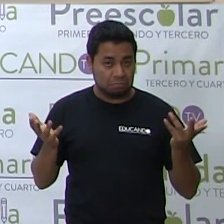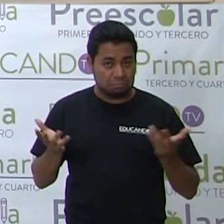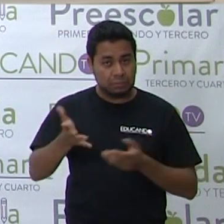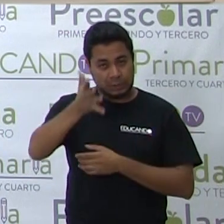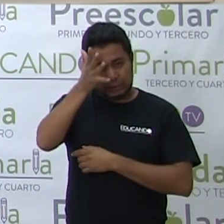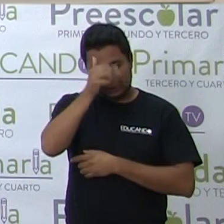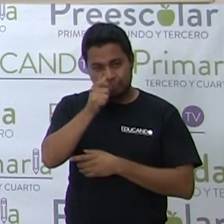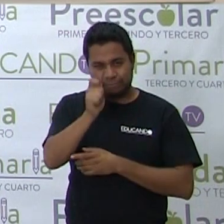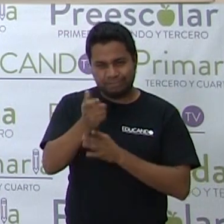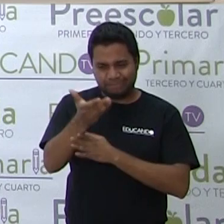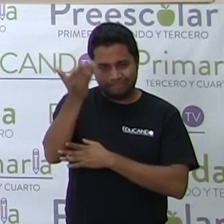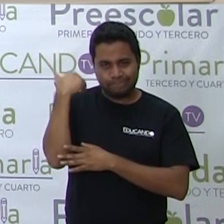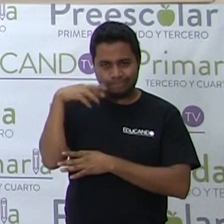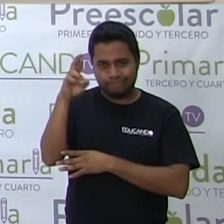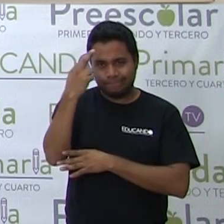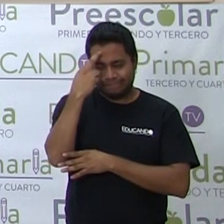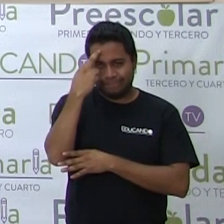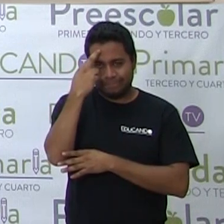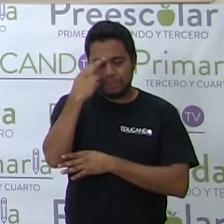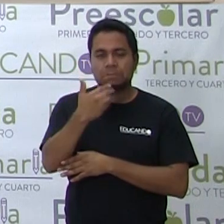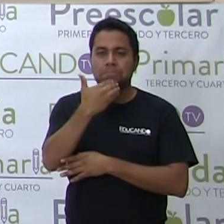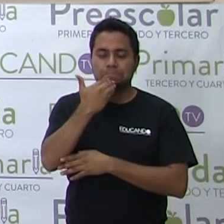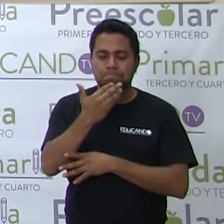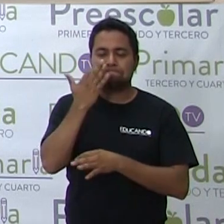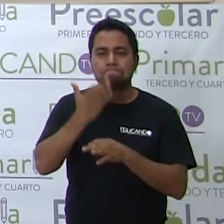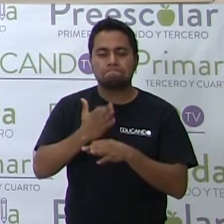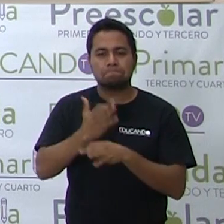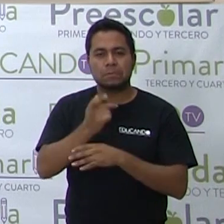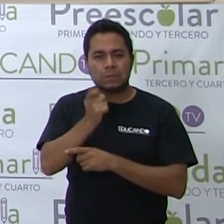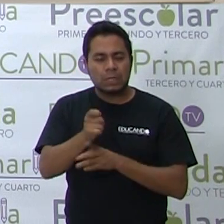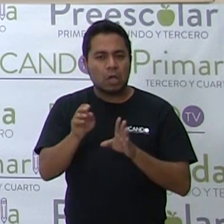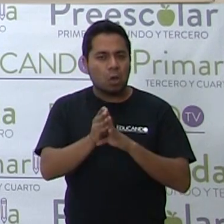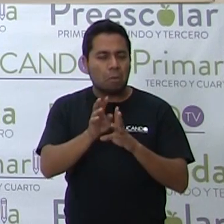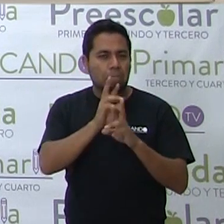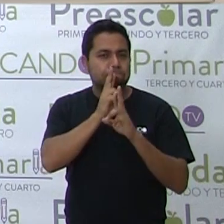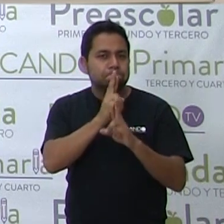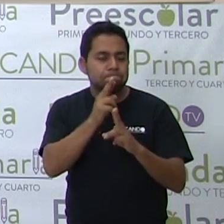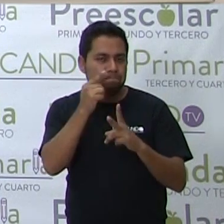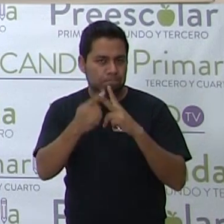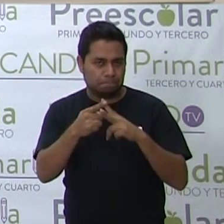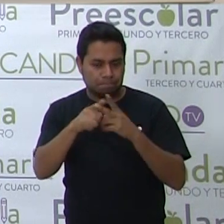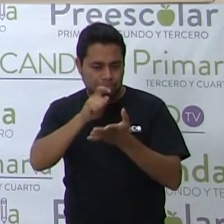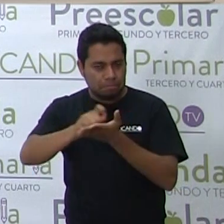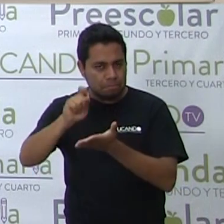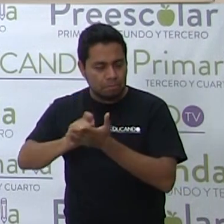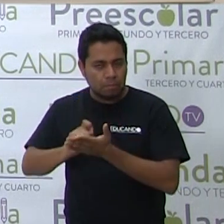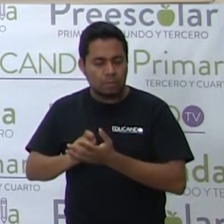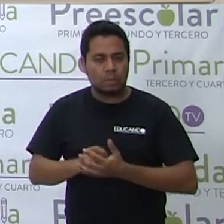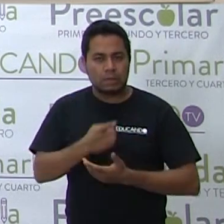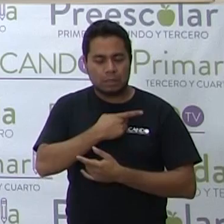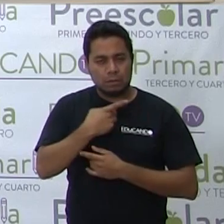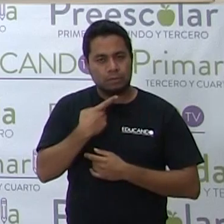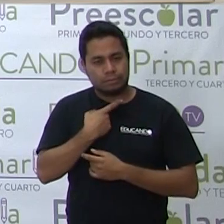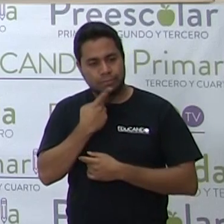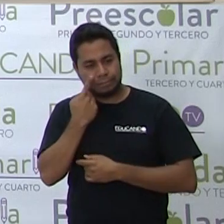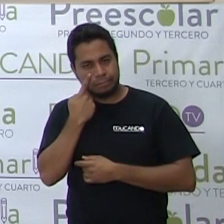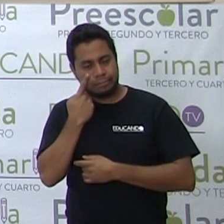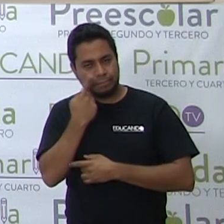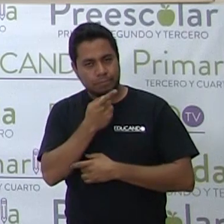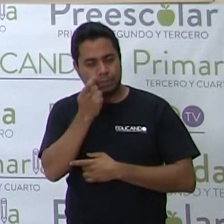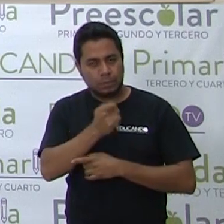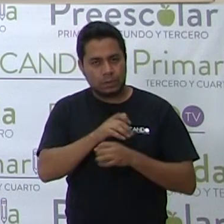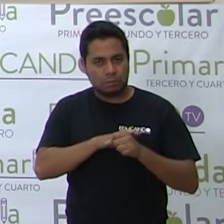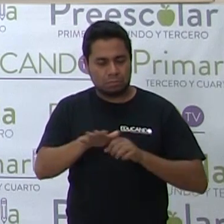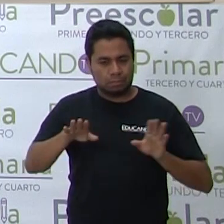recordaron Bueno ahora vamos a ver cómo se resuelve Sí vamos a tomar en cuenta eh los